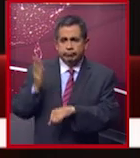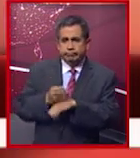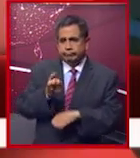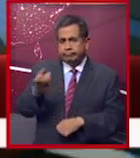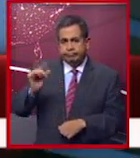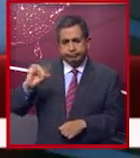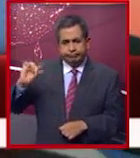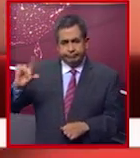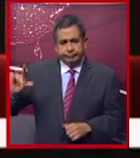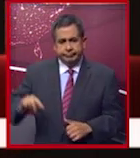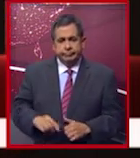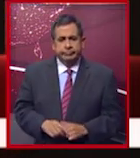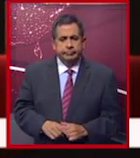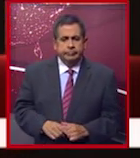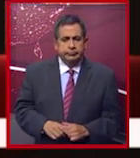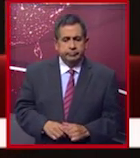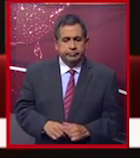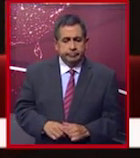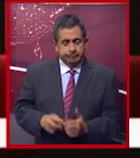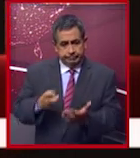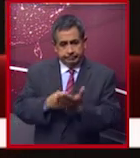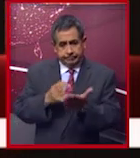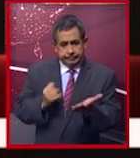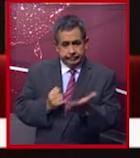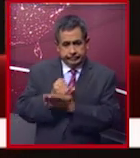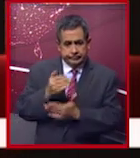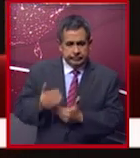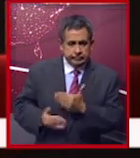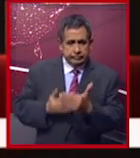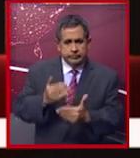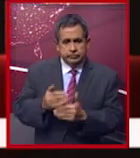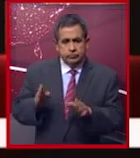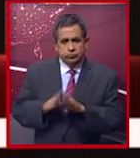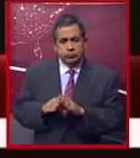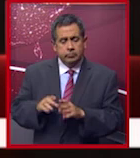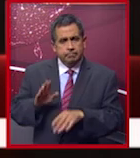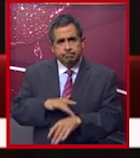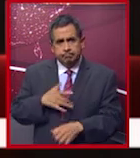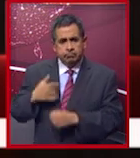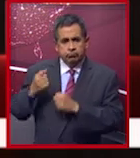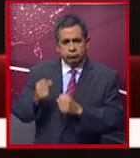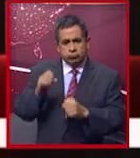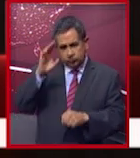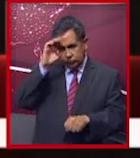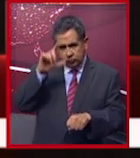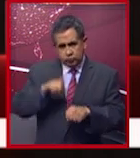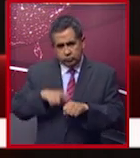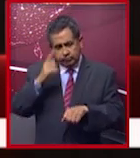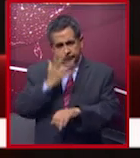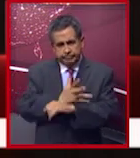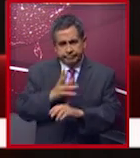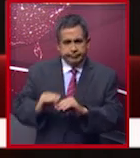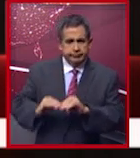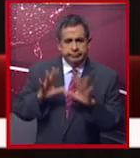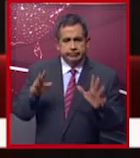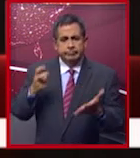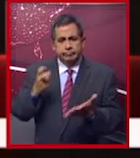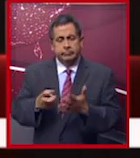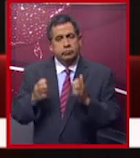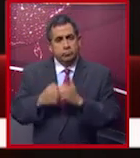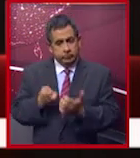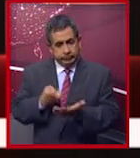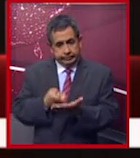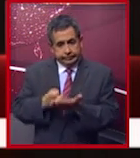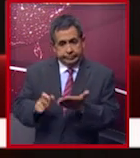públicos. Con este dictamen avanzamos en el fortalecimiento de la cultura de la transparencia, pues por medio de